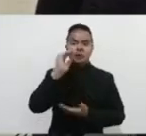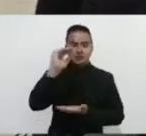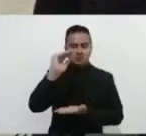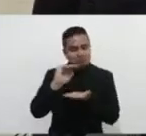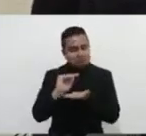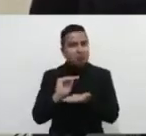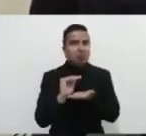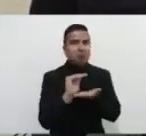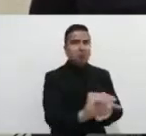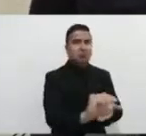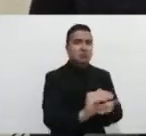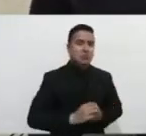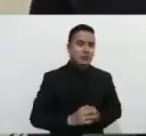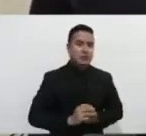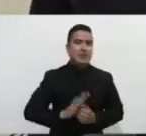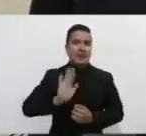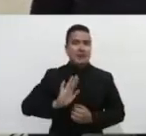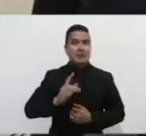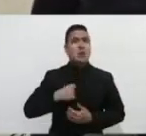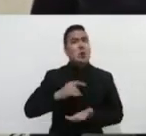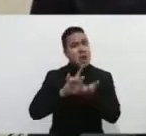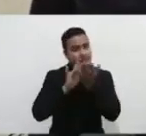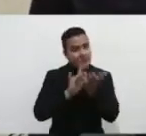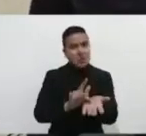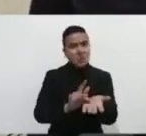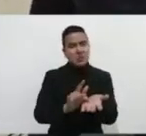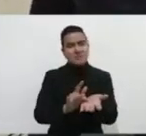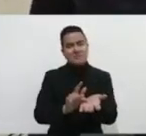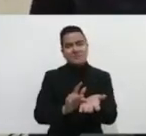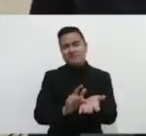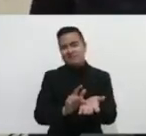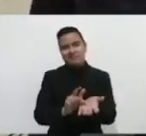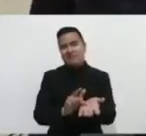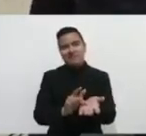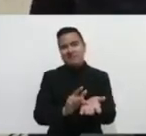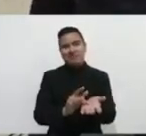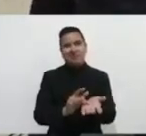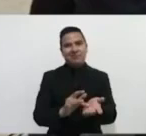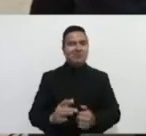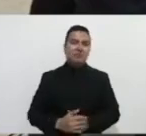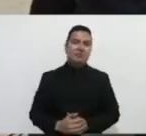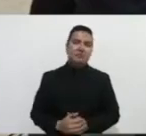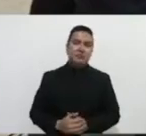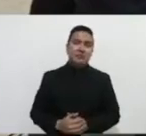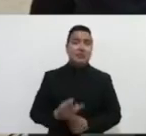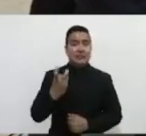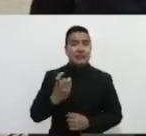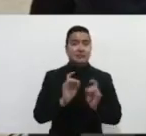¿no? O sea, sí te postulo, pero no te apoyo pero no con te apoyo, ¿no? Ajá. Entonces, bueno, pues esos son algunos ejemplos que se